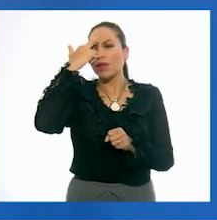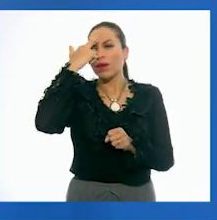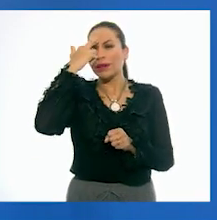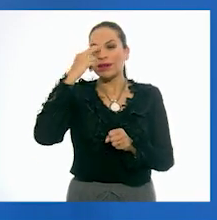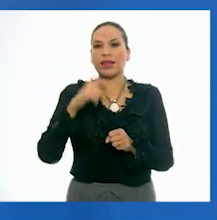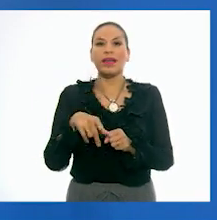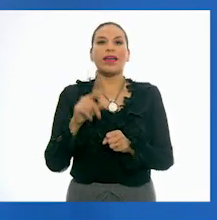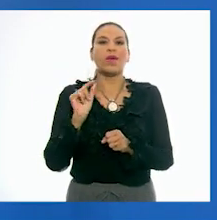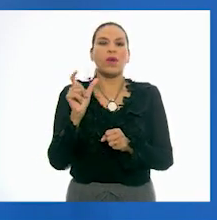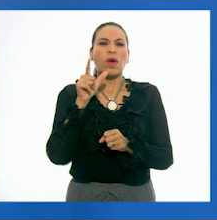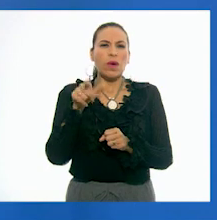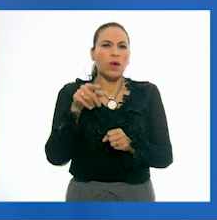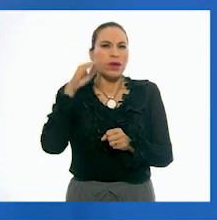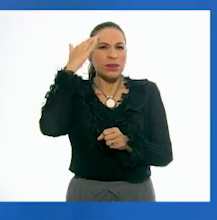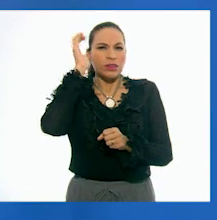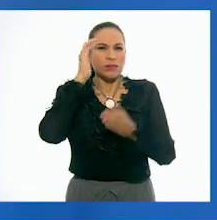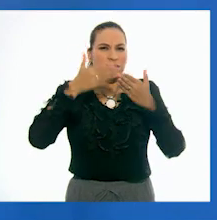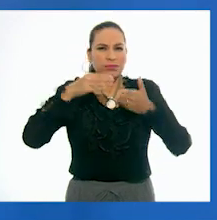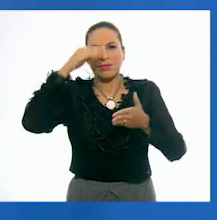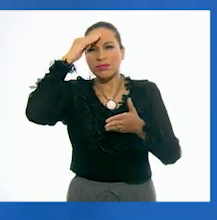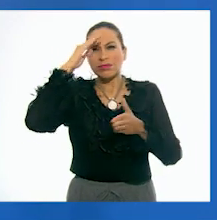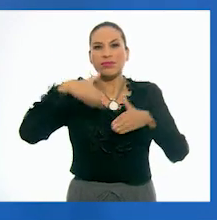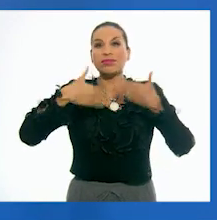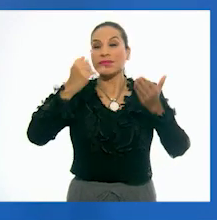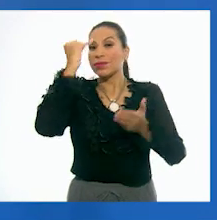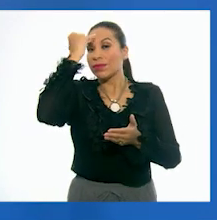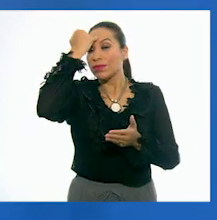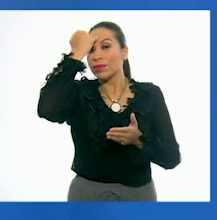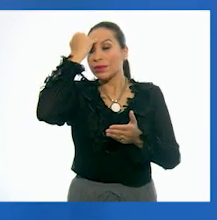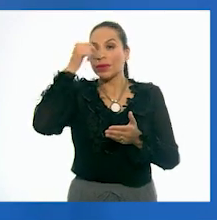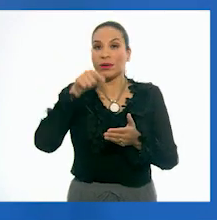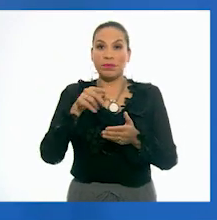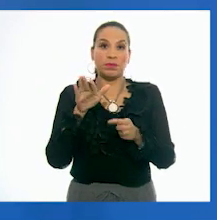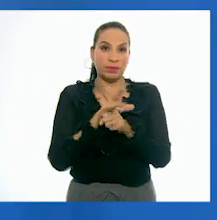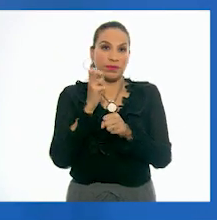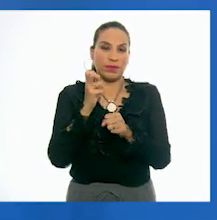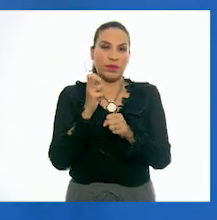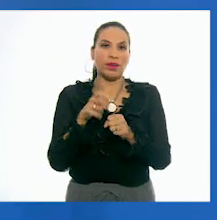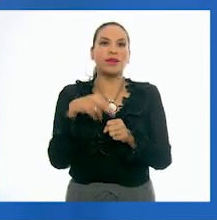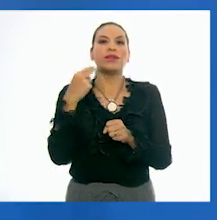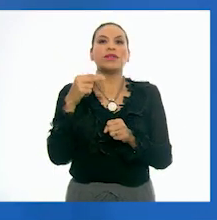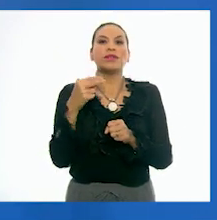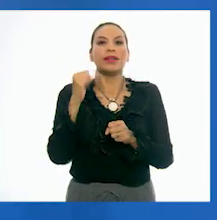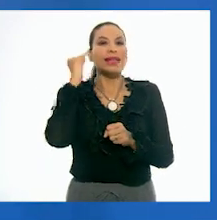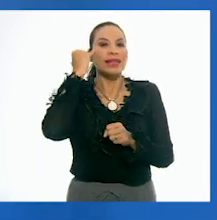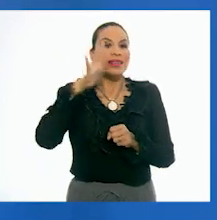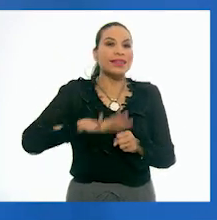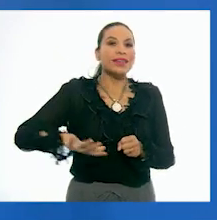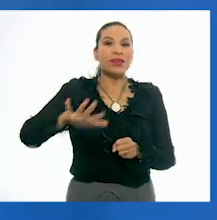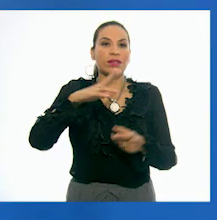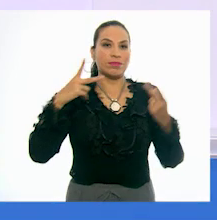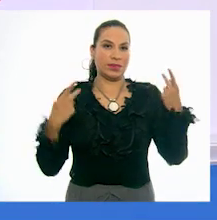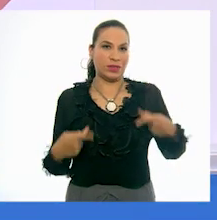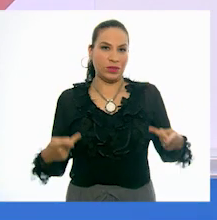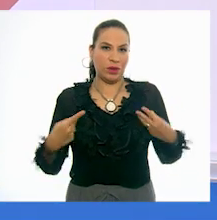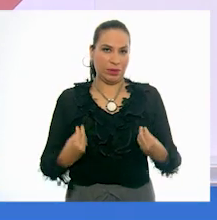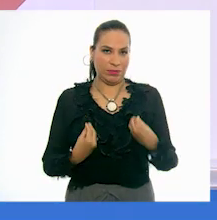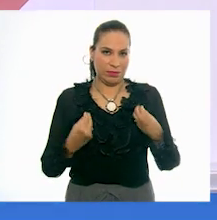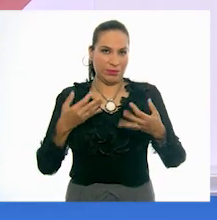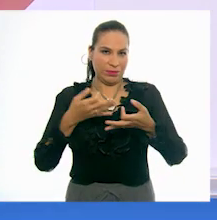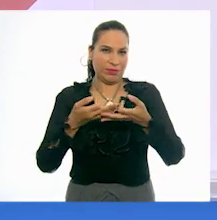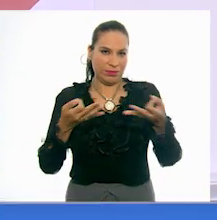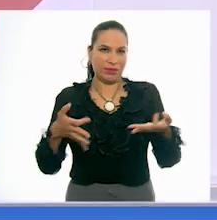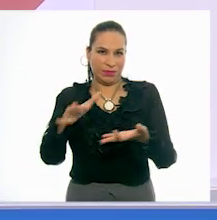que él pensaba que había llegado a la India y fue a partir de ello que se le llamó indios a las personas